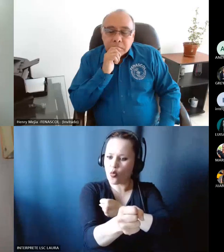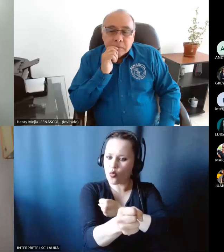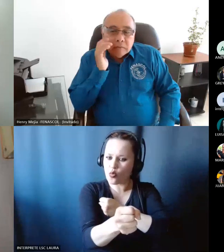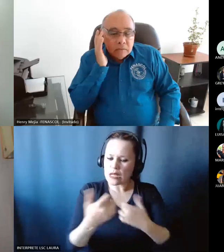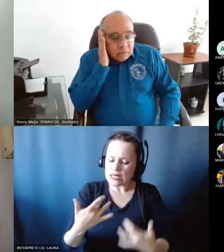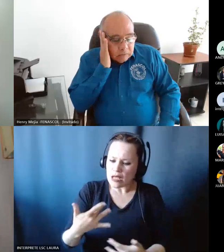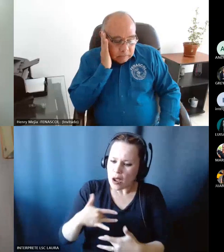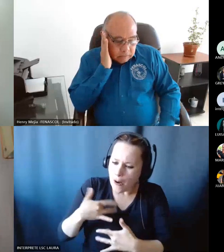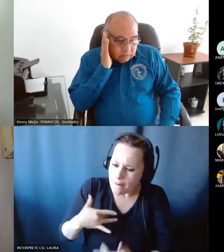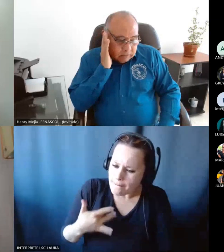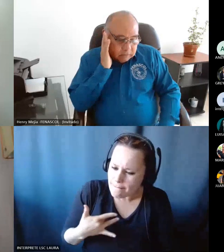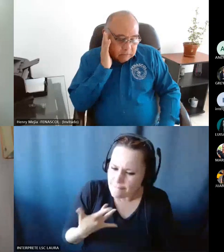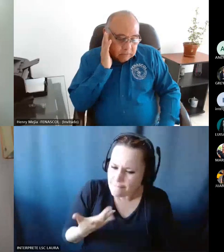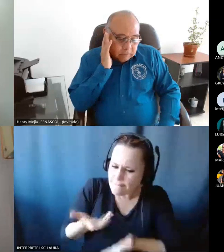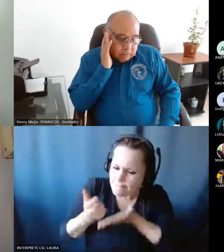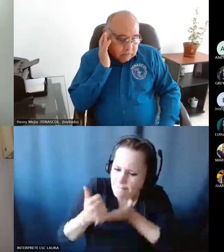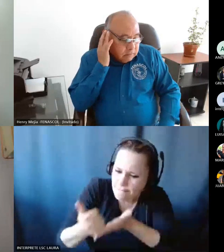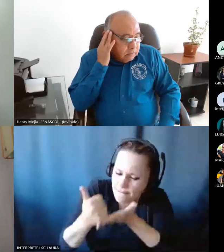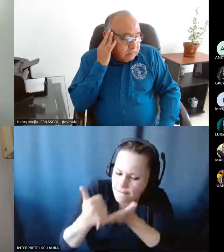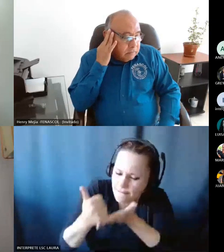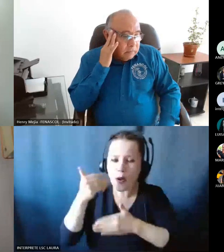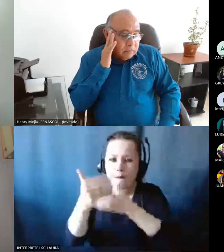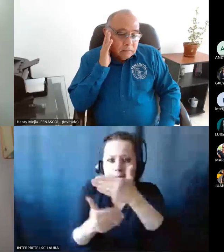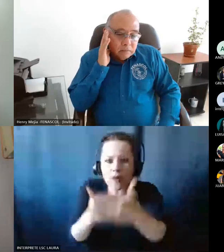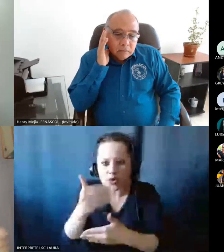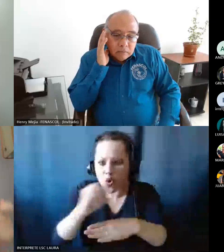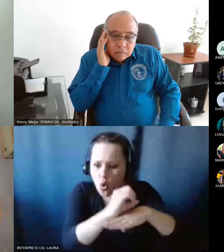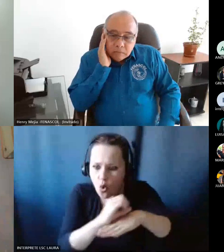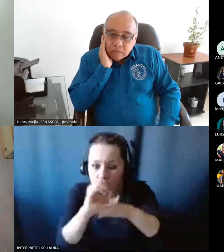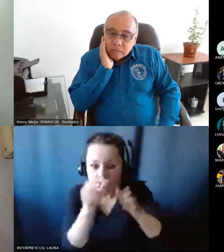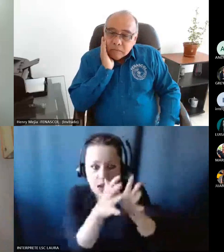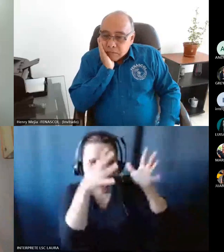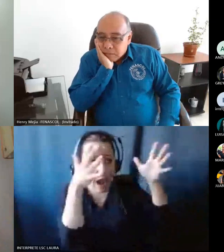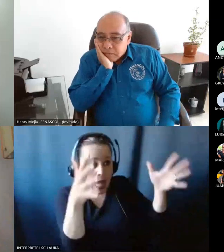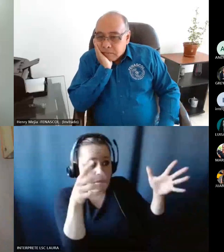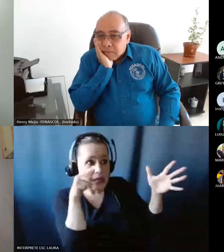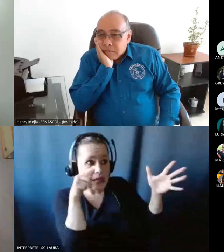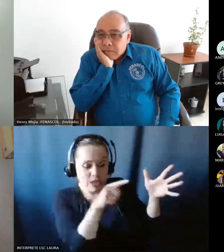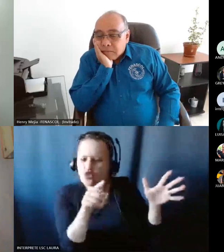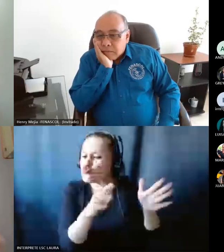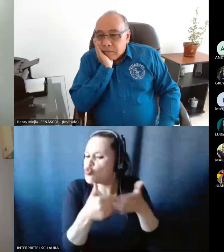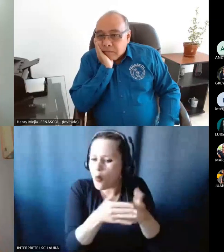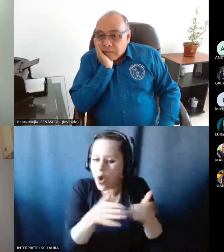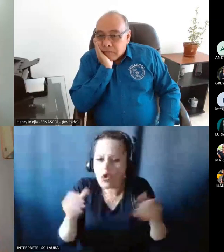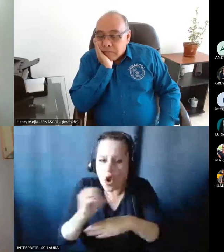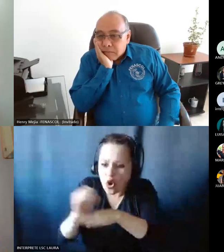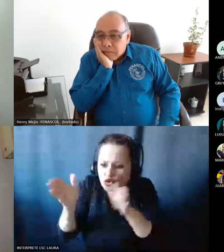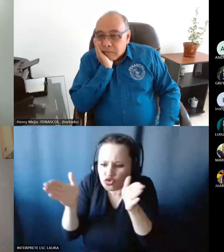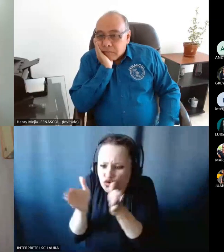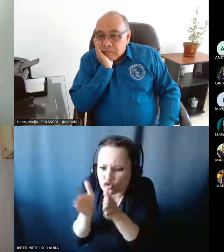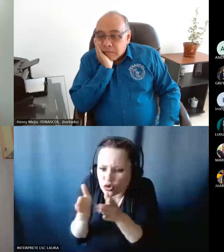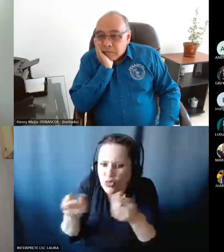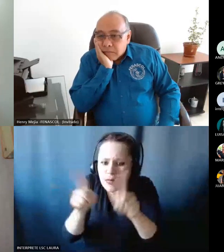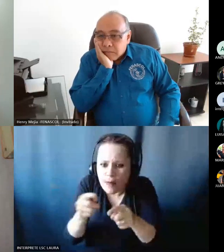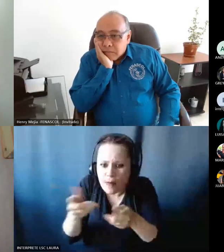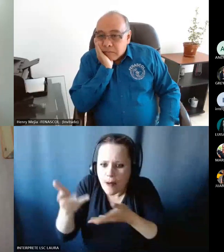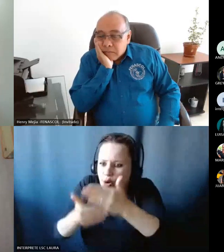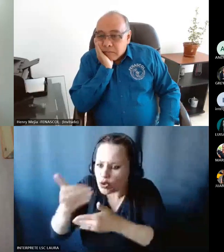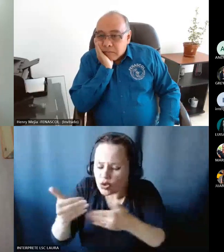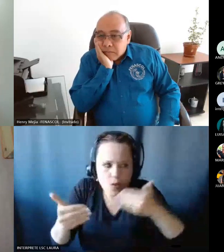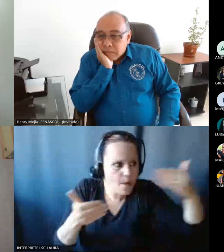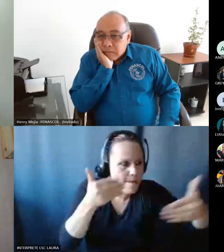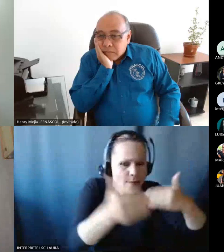solidaridad acompañar los procesos de las organizaciones grandes y de las organizaciones pequeñas y también de nuestra comunidad